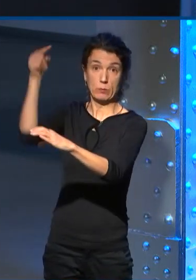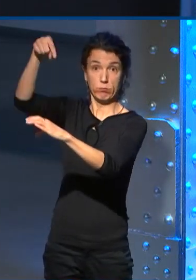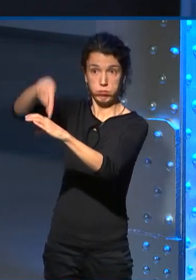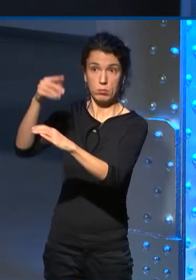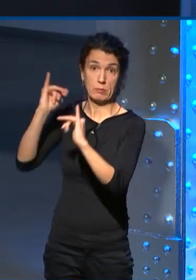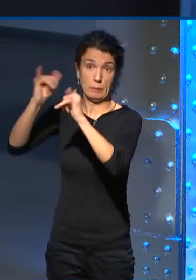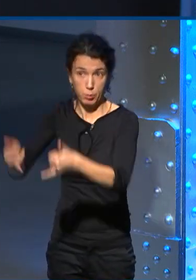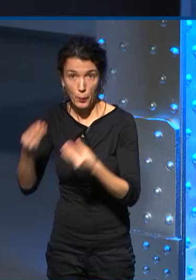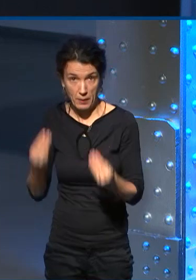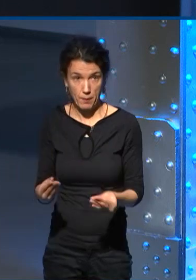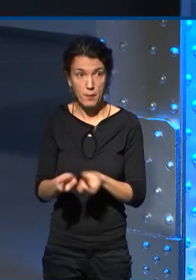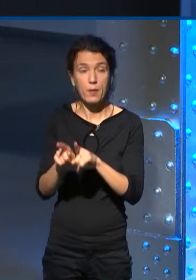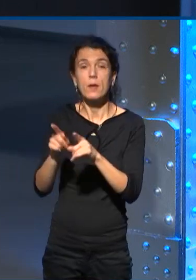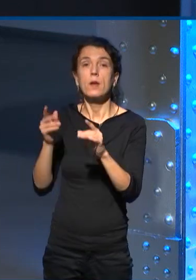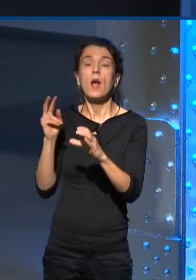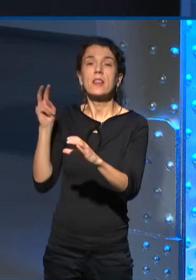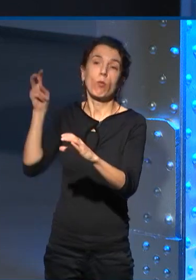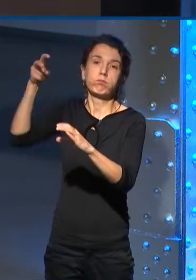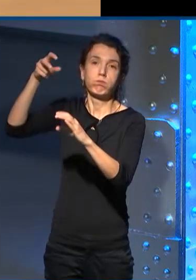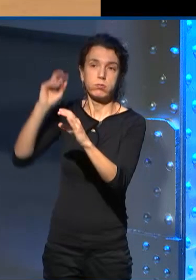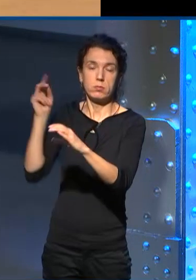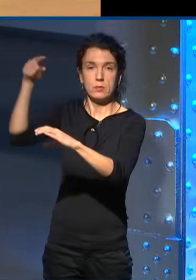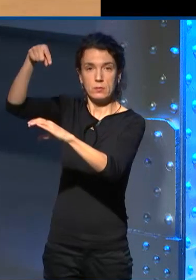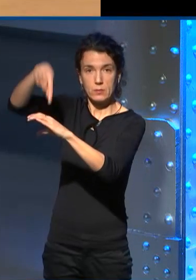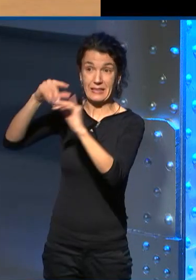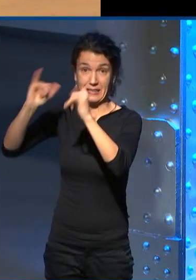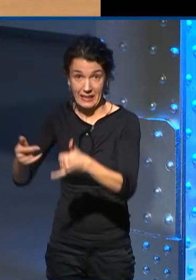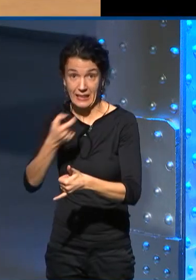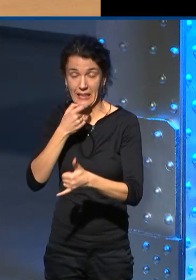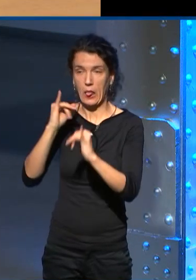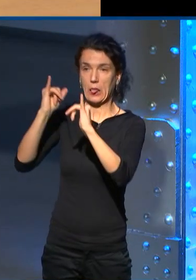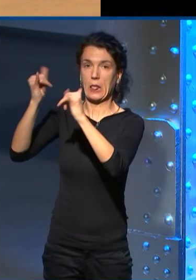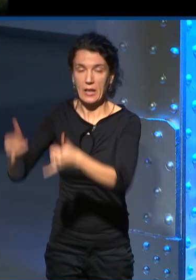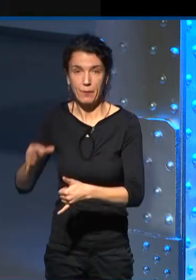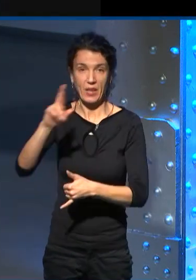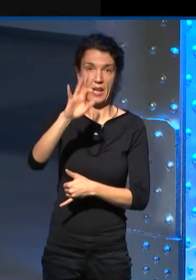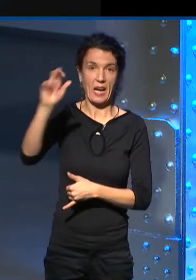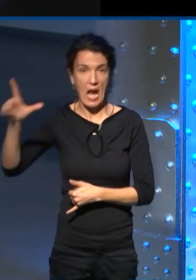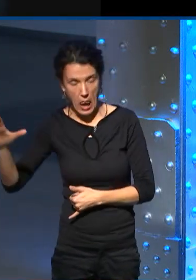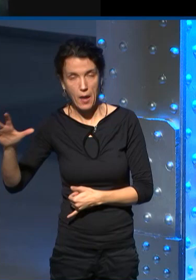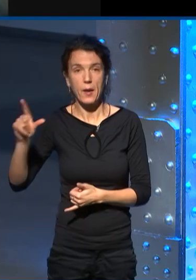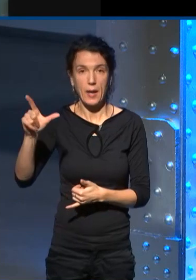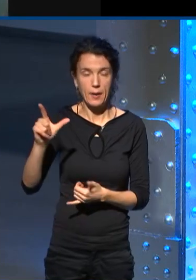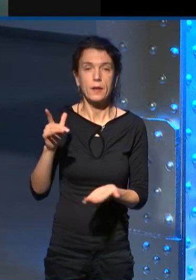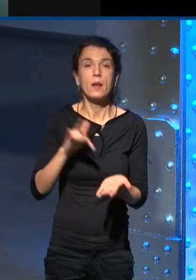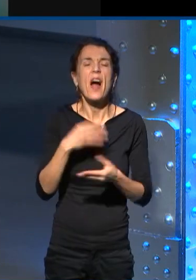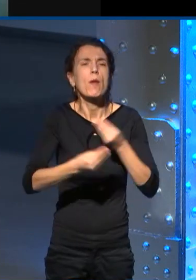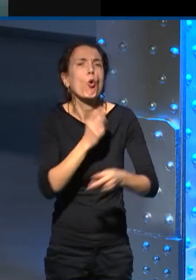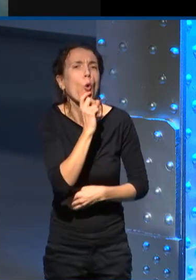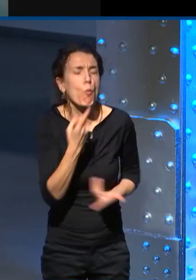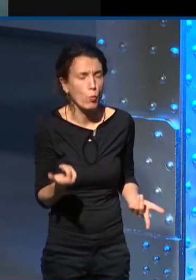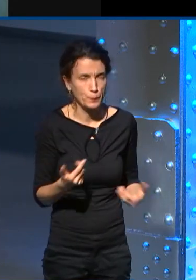llama el entrada, descenso y aterrizaje, Entry, Descent and Landing en inglés, y de ahí las siglas EDL. ¿Cómo lo hacemos?